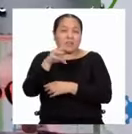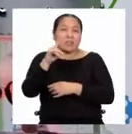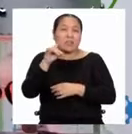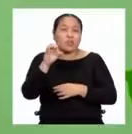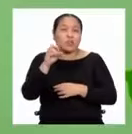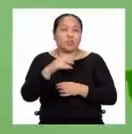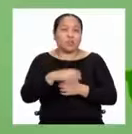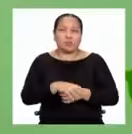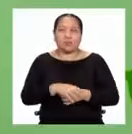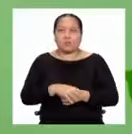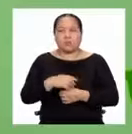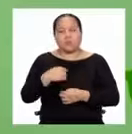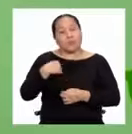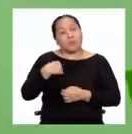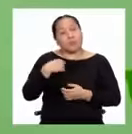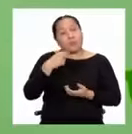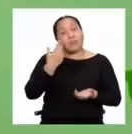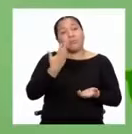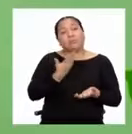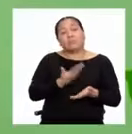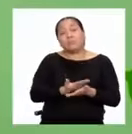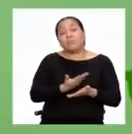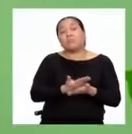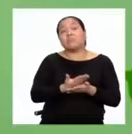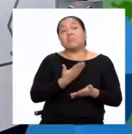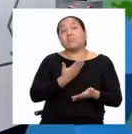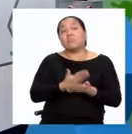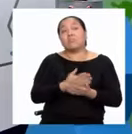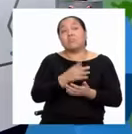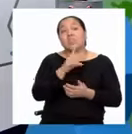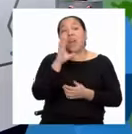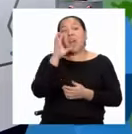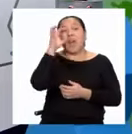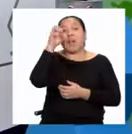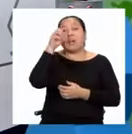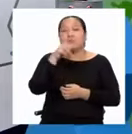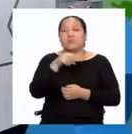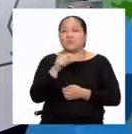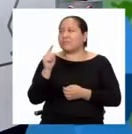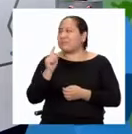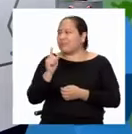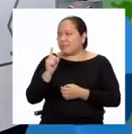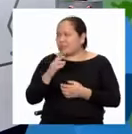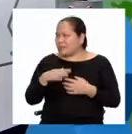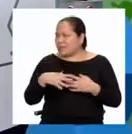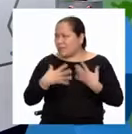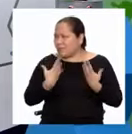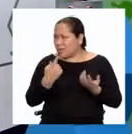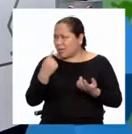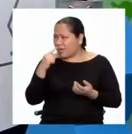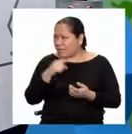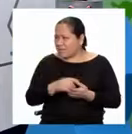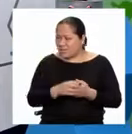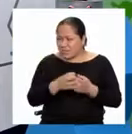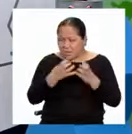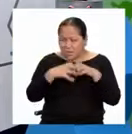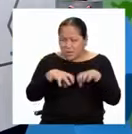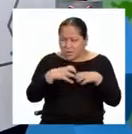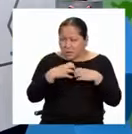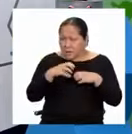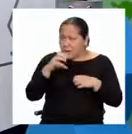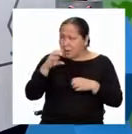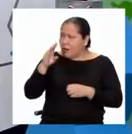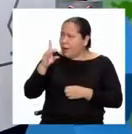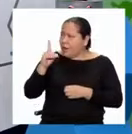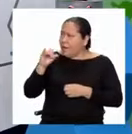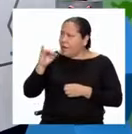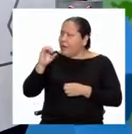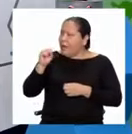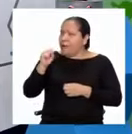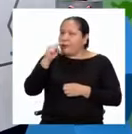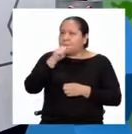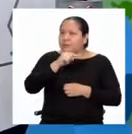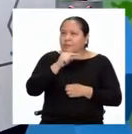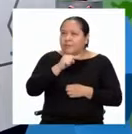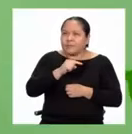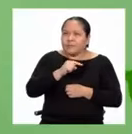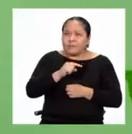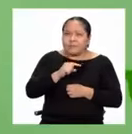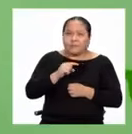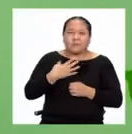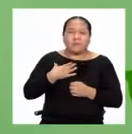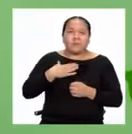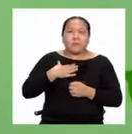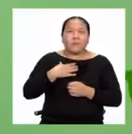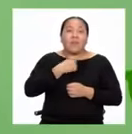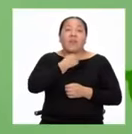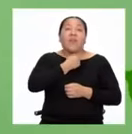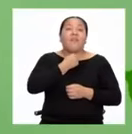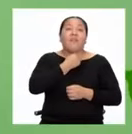soufflé que es de algún dinosaurio antiguo. Cerebro, es casi imposible que este huevo sea de dinosaurio. Mi bisabuelo era biólogo, no paleontólogo. Yo no